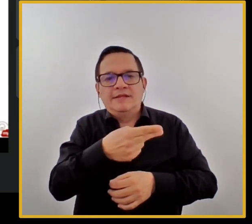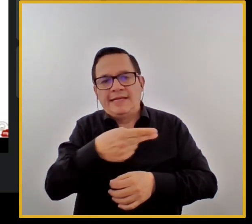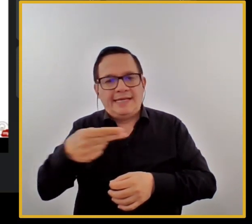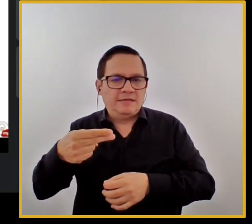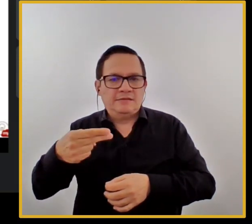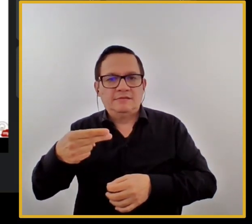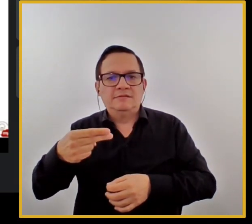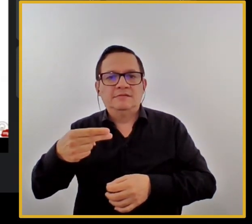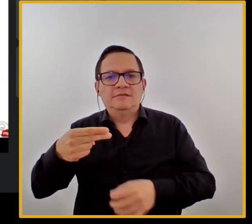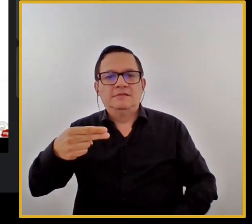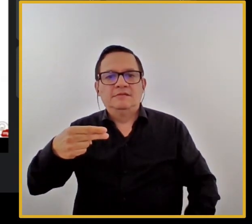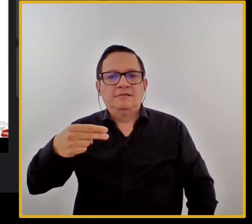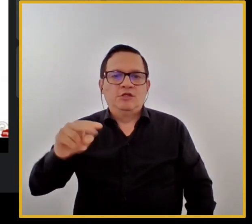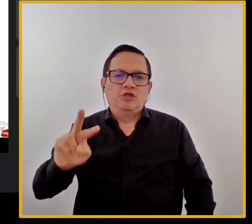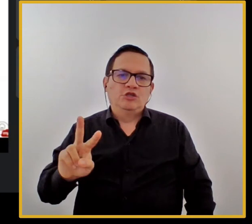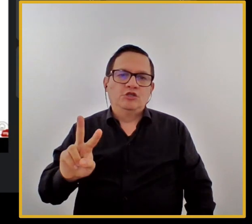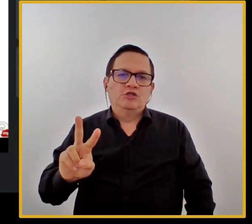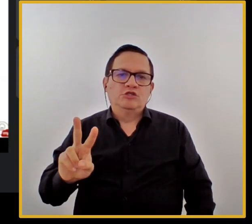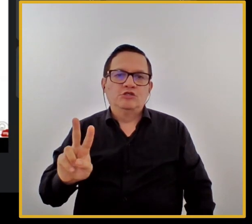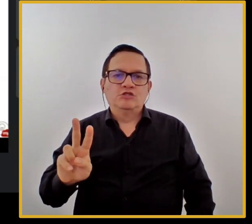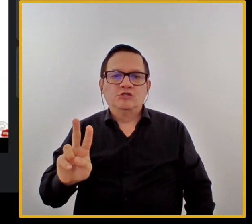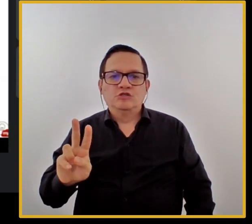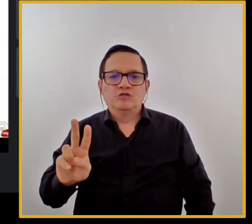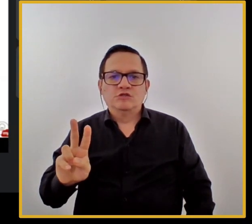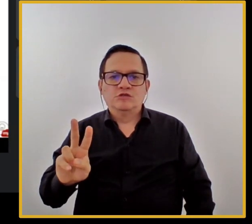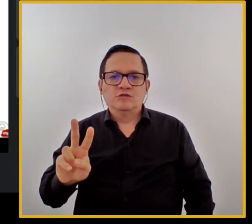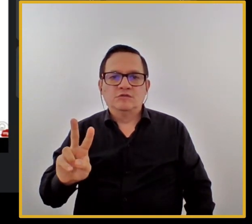Igual a 2